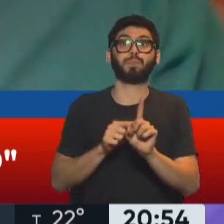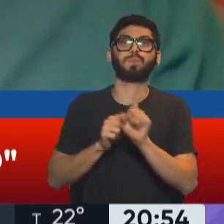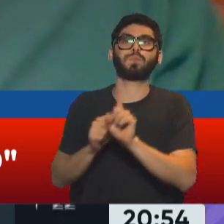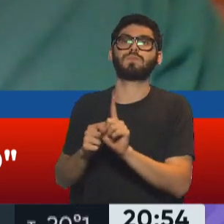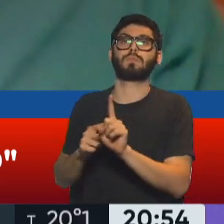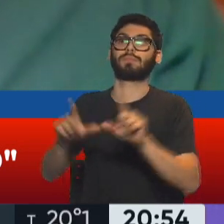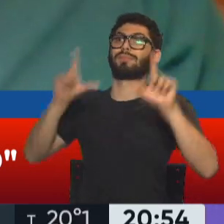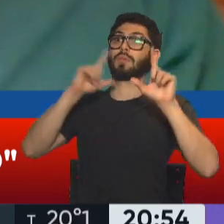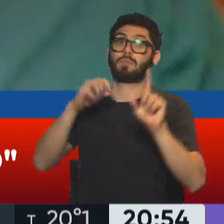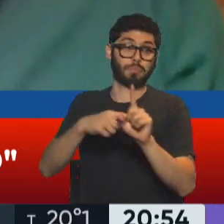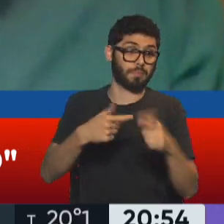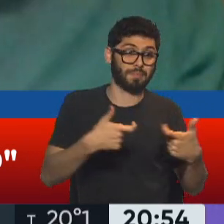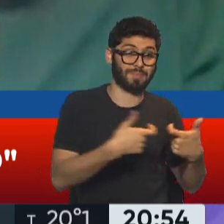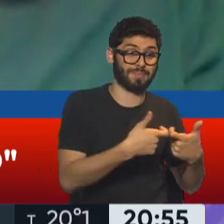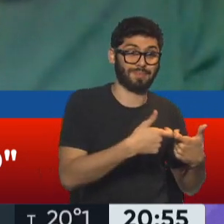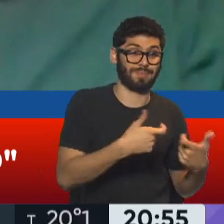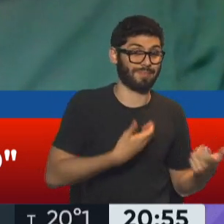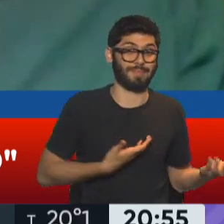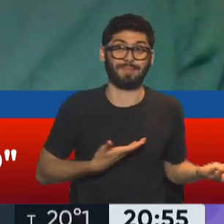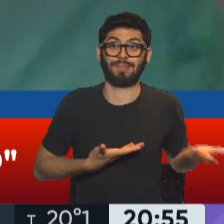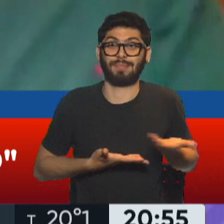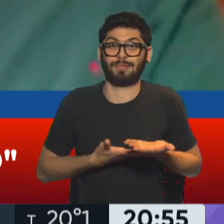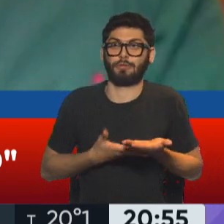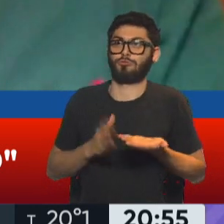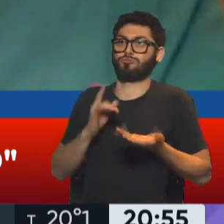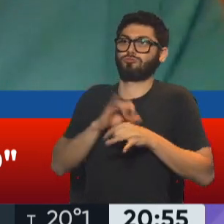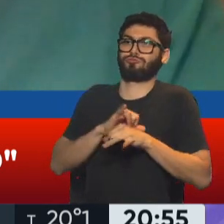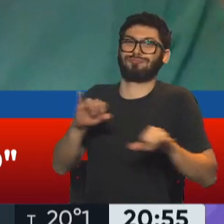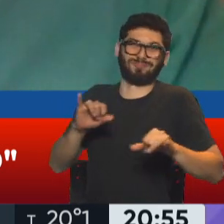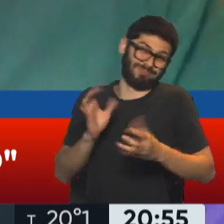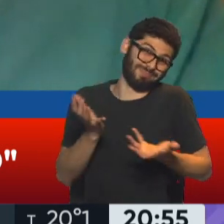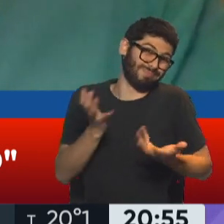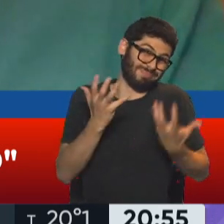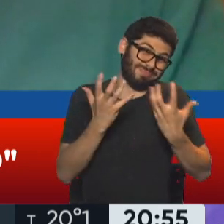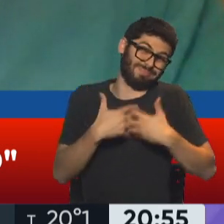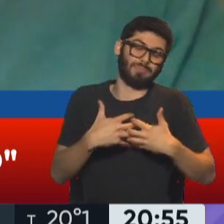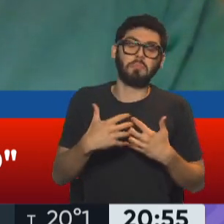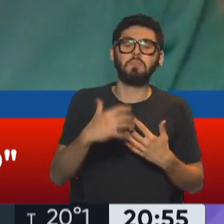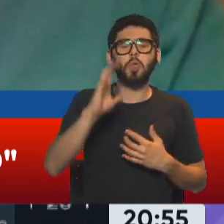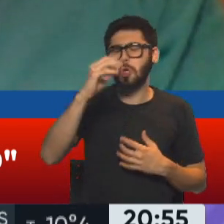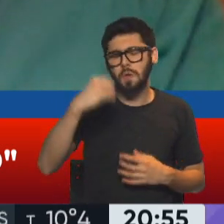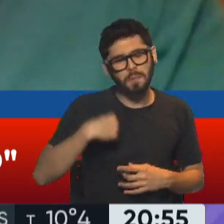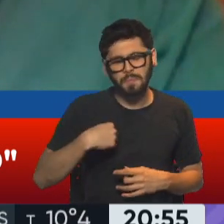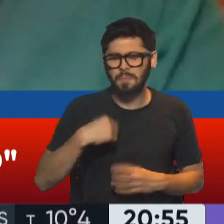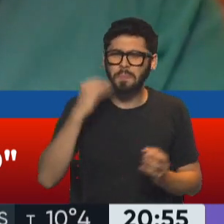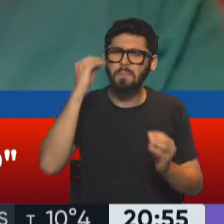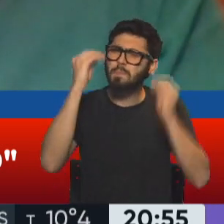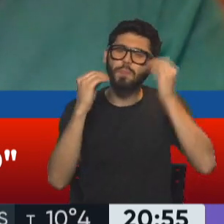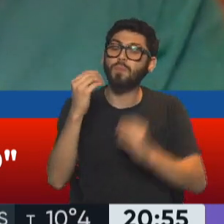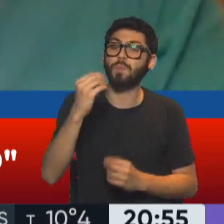los representantes de la mesa de enlace le llevaban este reclamo. Pero lo que a mí me preocupa es que no